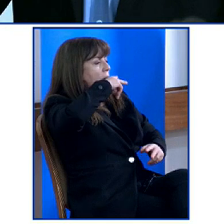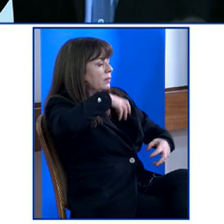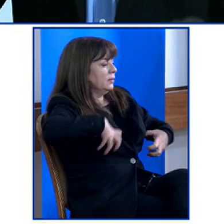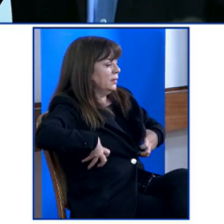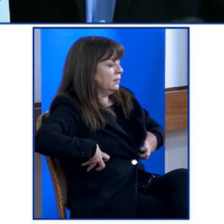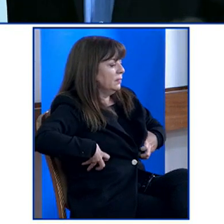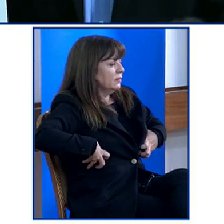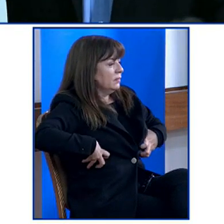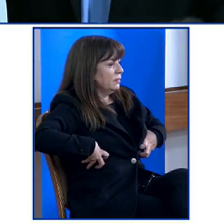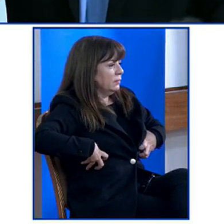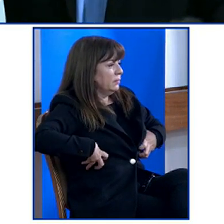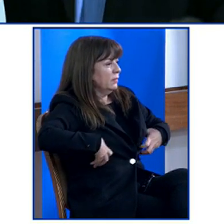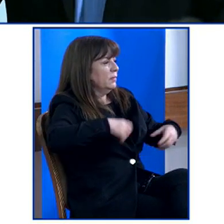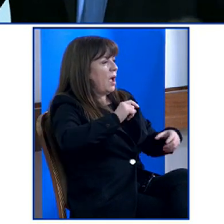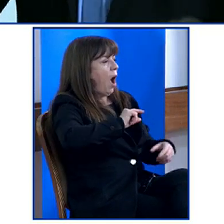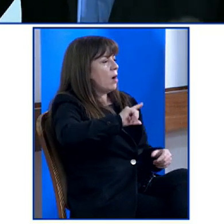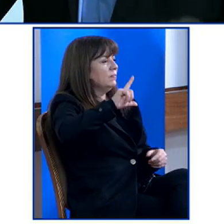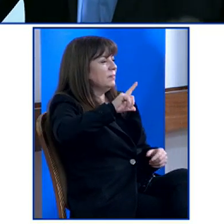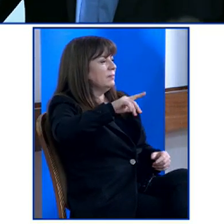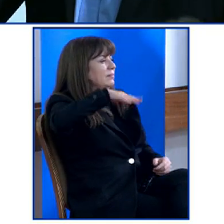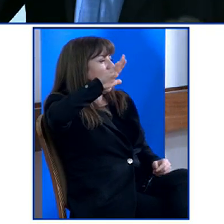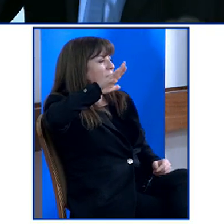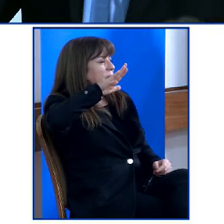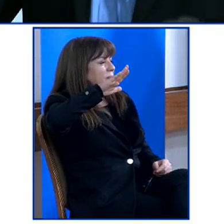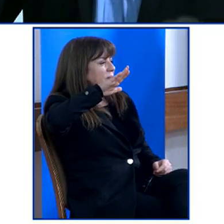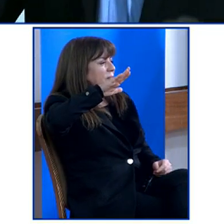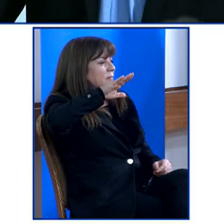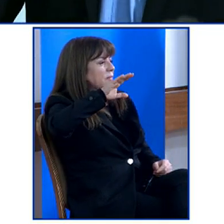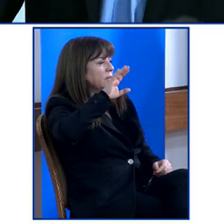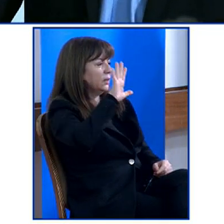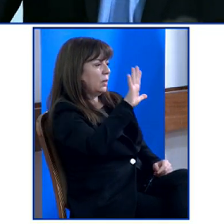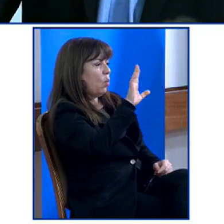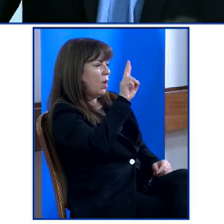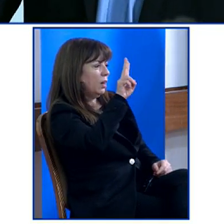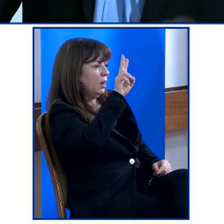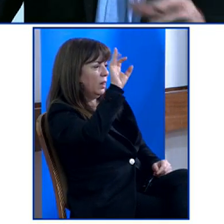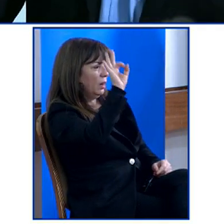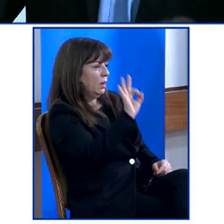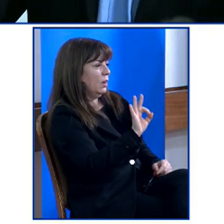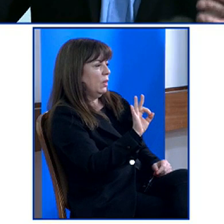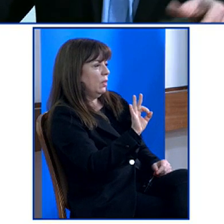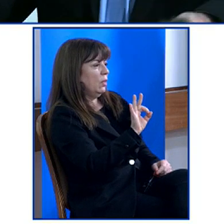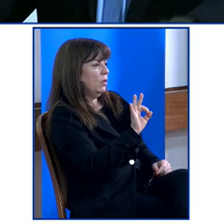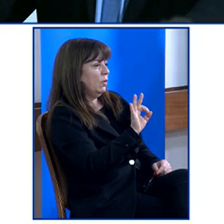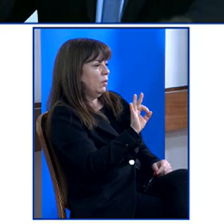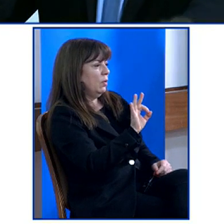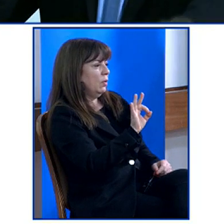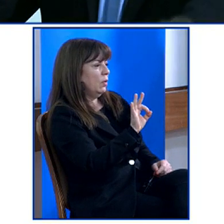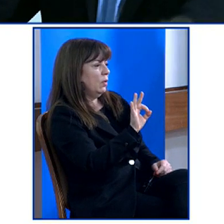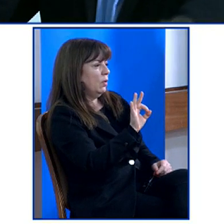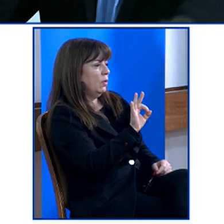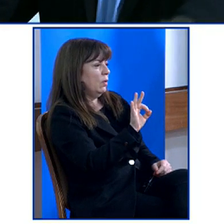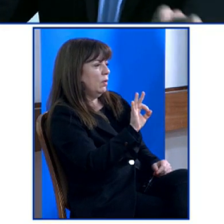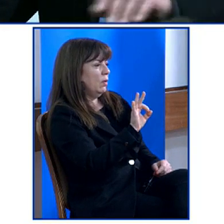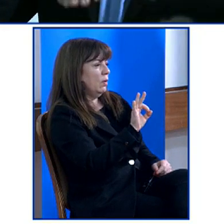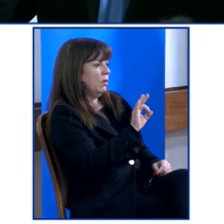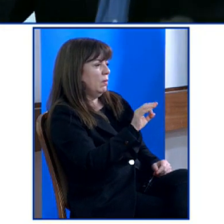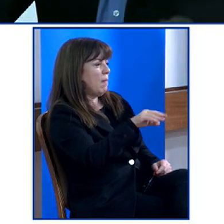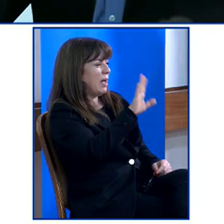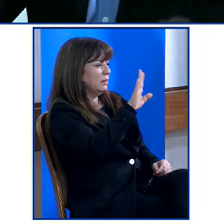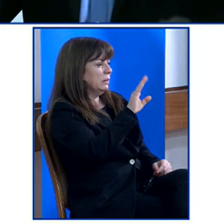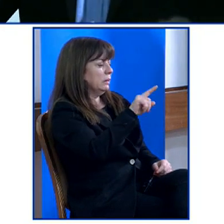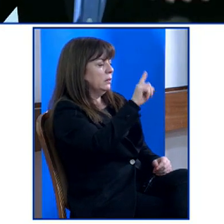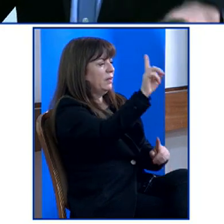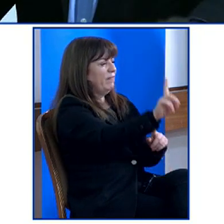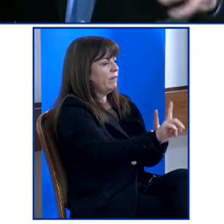el aumento es bastante mayor, es 52%, se producen 52% más de visitas